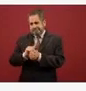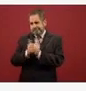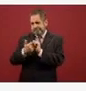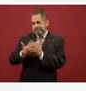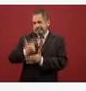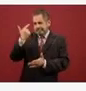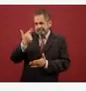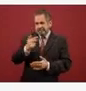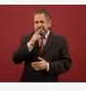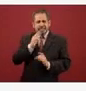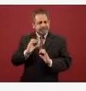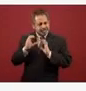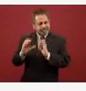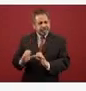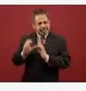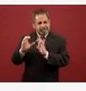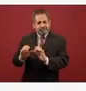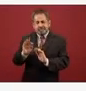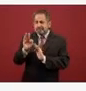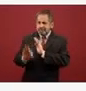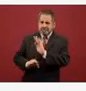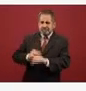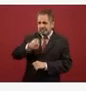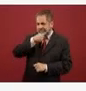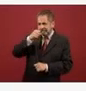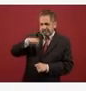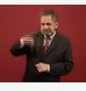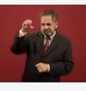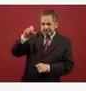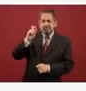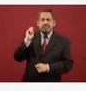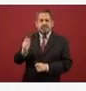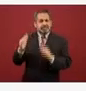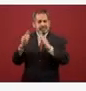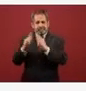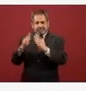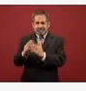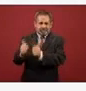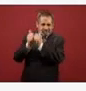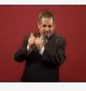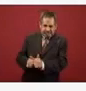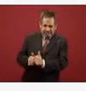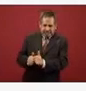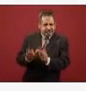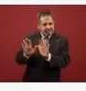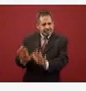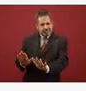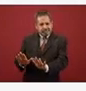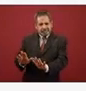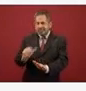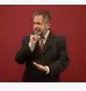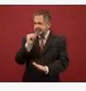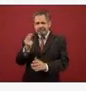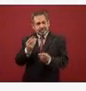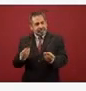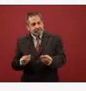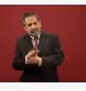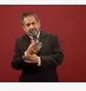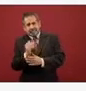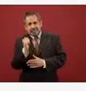nuestros adultos mayores. ¿De qué manera? Primero, que se queden en casa. Hay que apoyarles para que ellos no tengan que salir